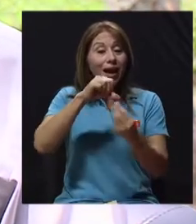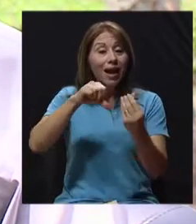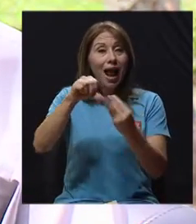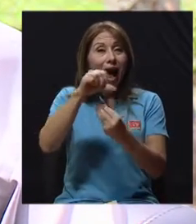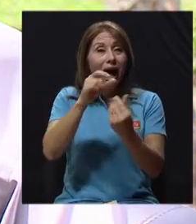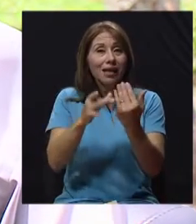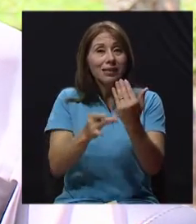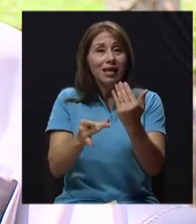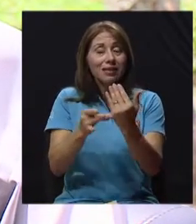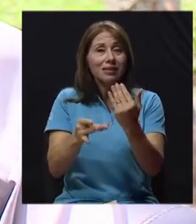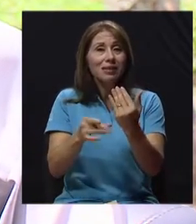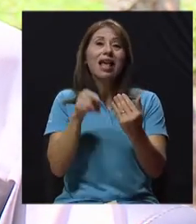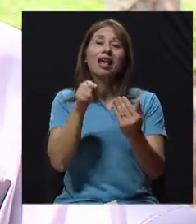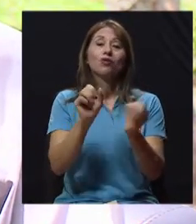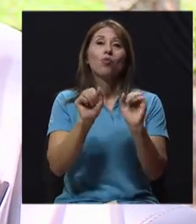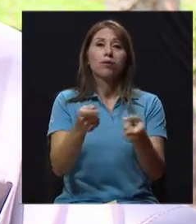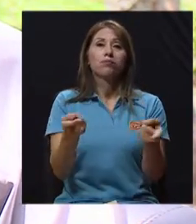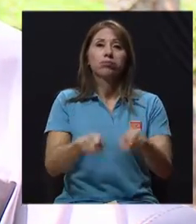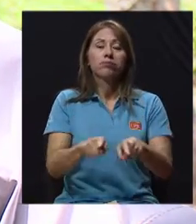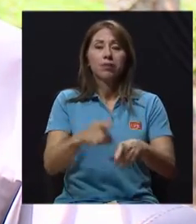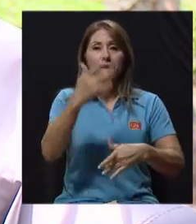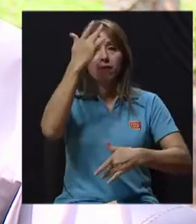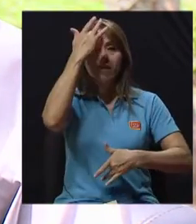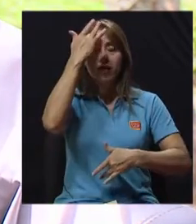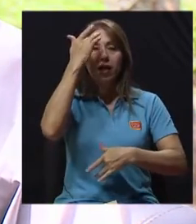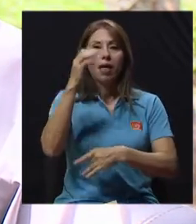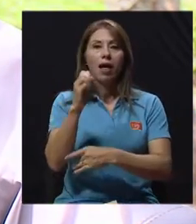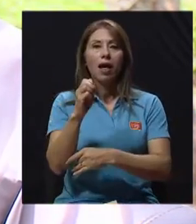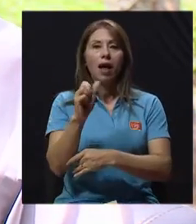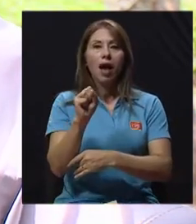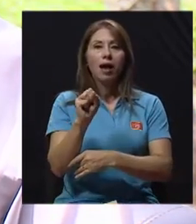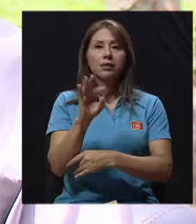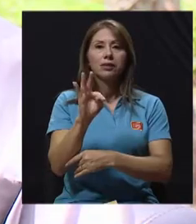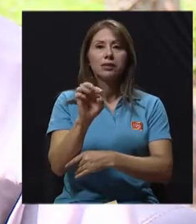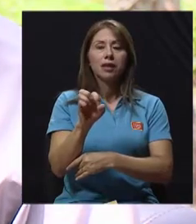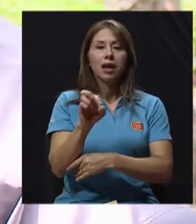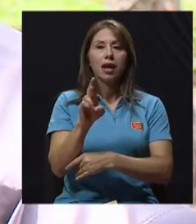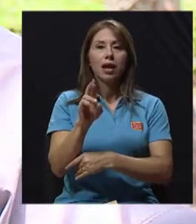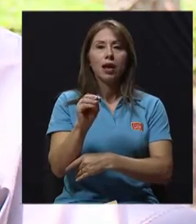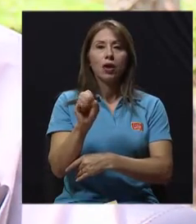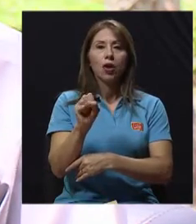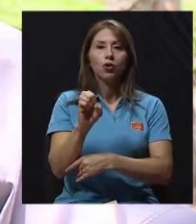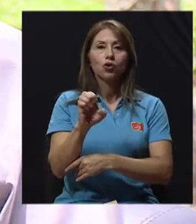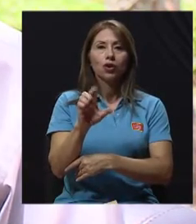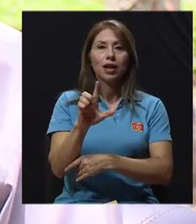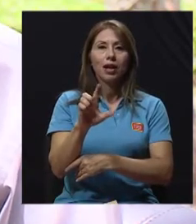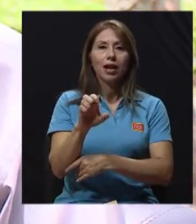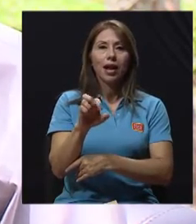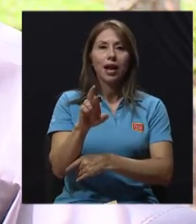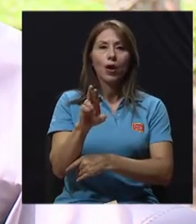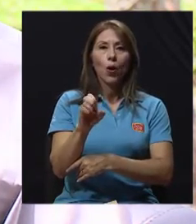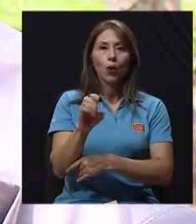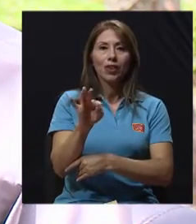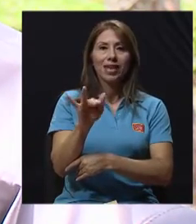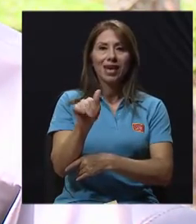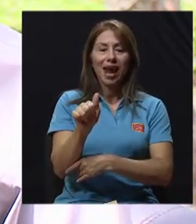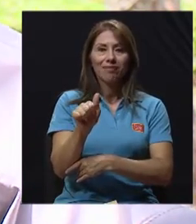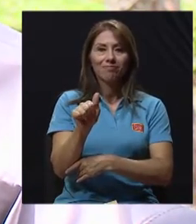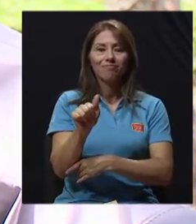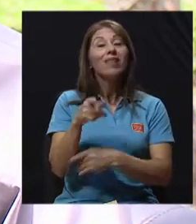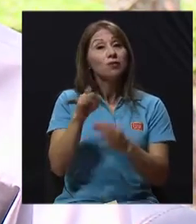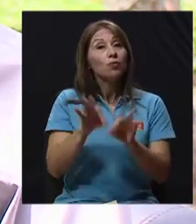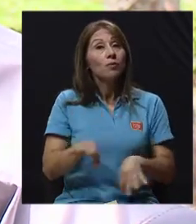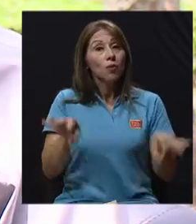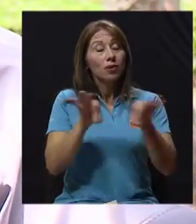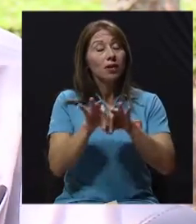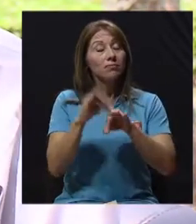afectar, digamos, o que pueden favorecer que se haga la enfermedad aterosclerótica. En eso es importante, pues, es un poco un tema amplio, pero podemos dar